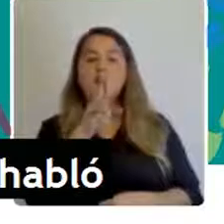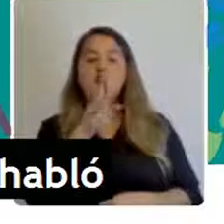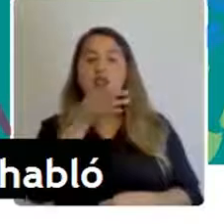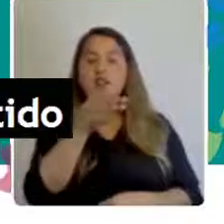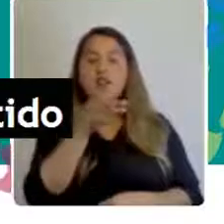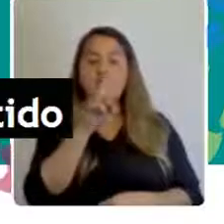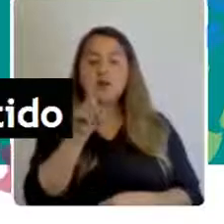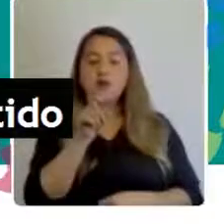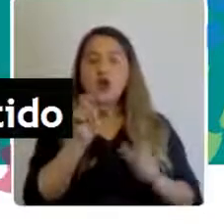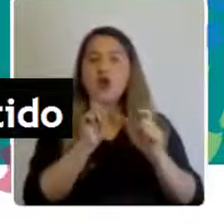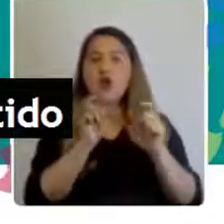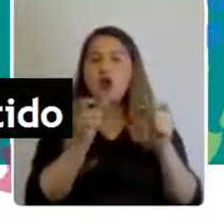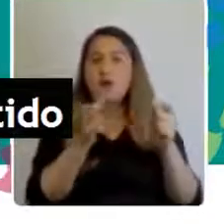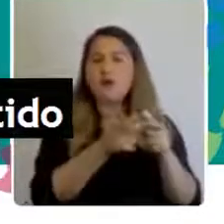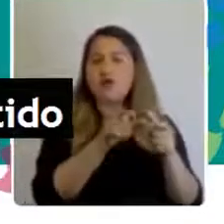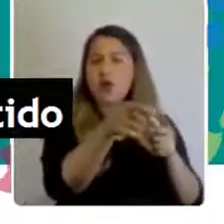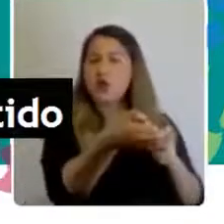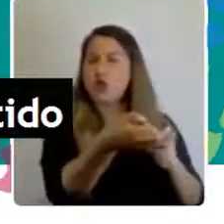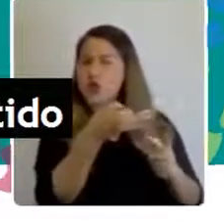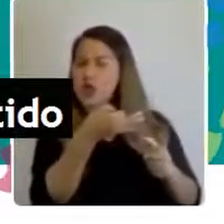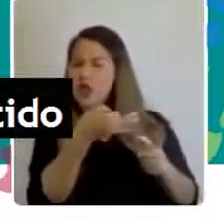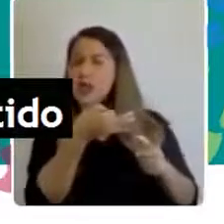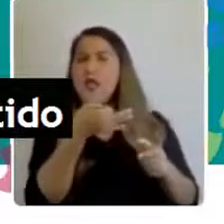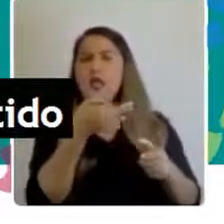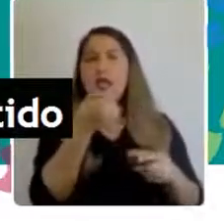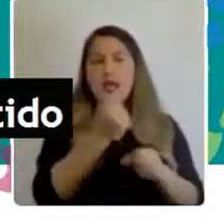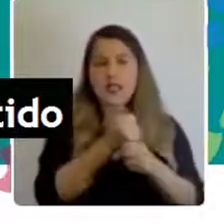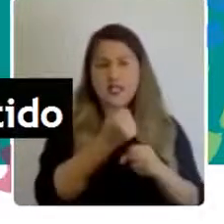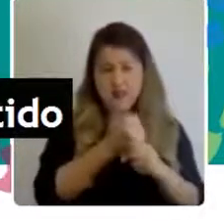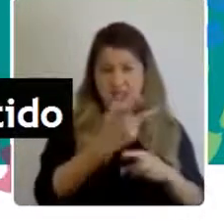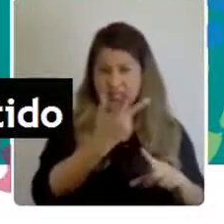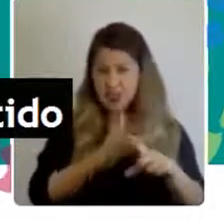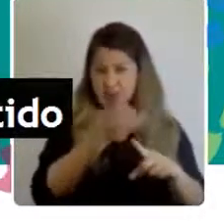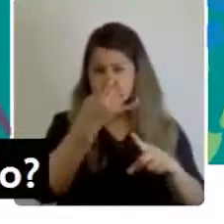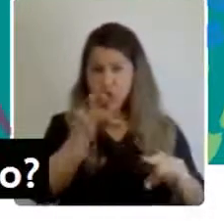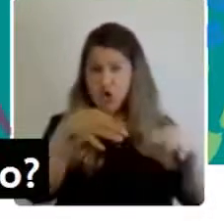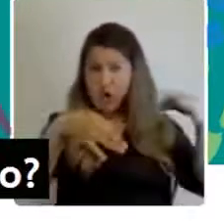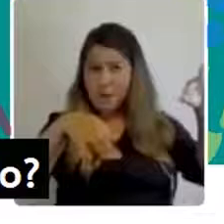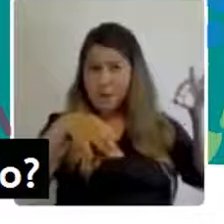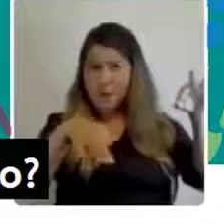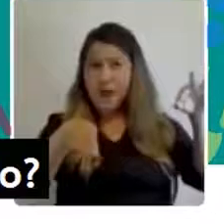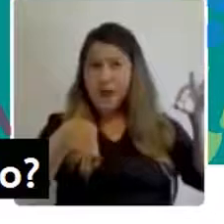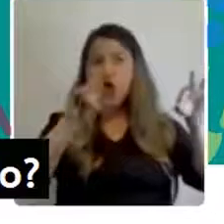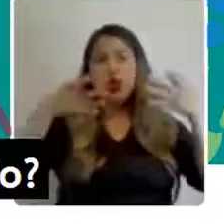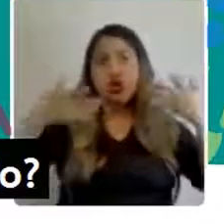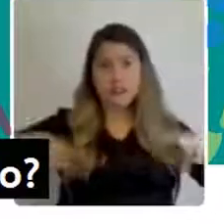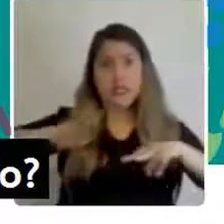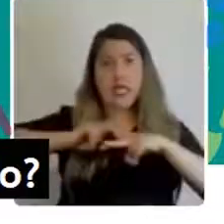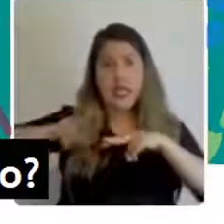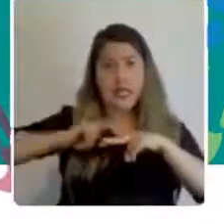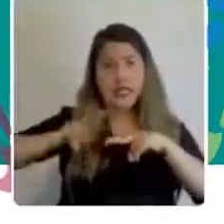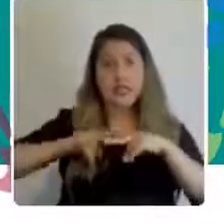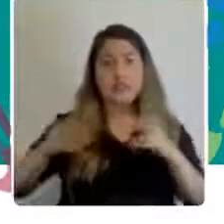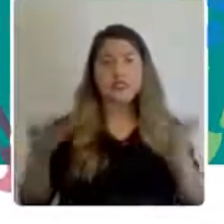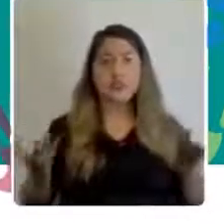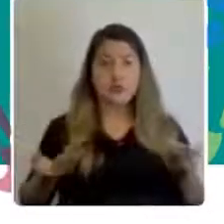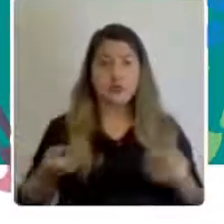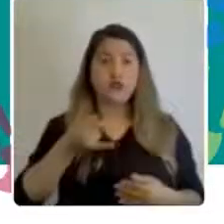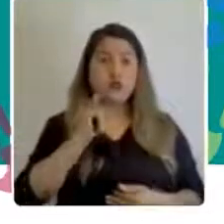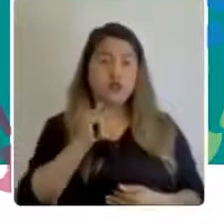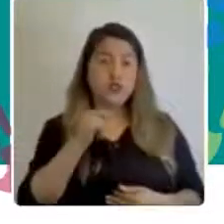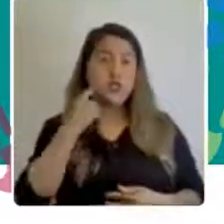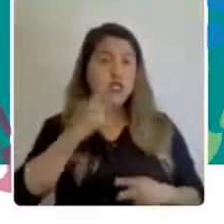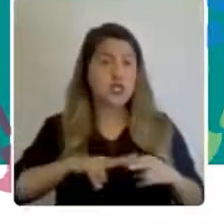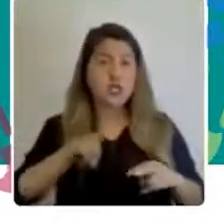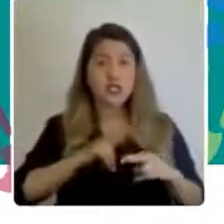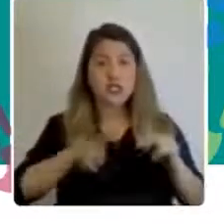de las que habló él que han estado trabajando han existido solo en el papel o físicamente, concretamente, con nombres y apellidos? ¿Y qué se ha hecho en